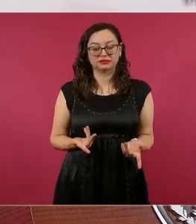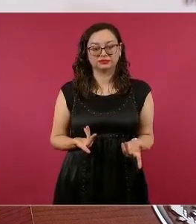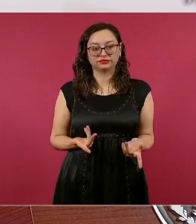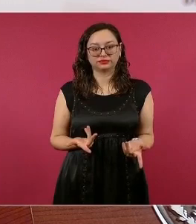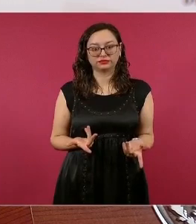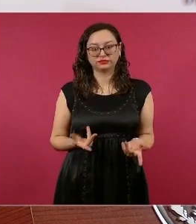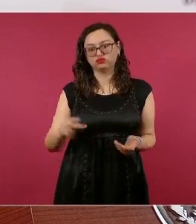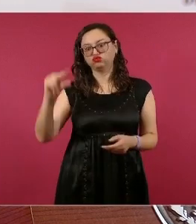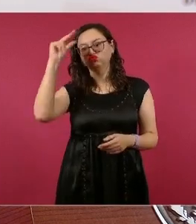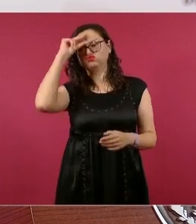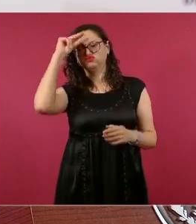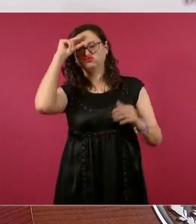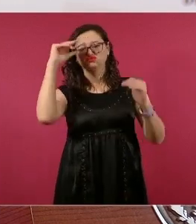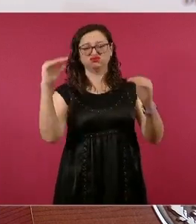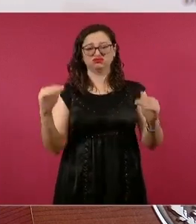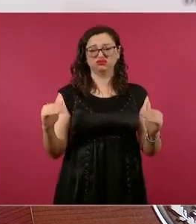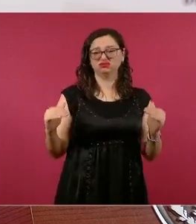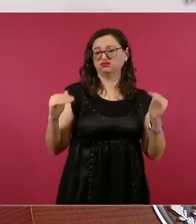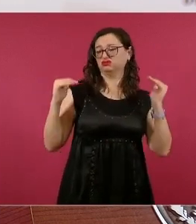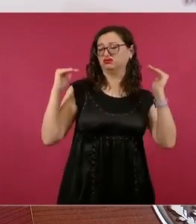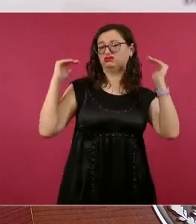los intelectuales